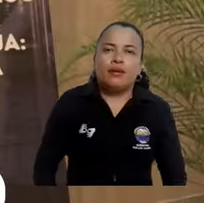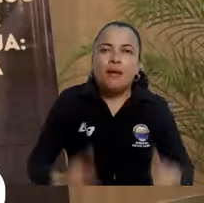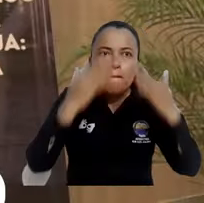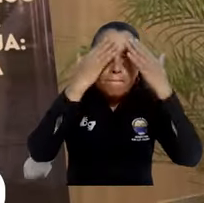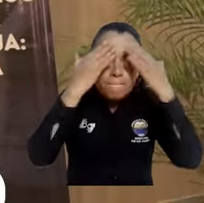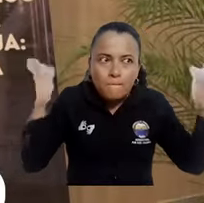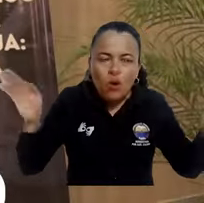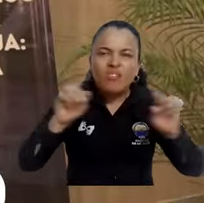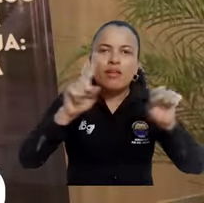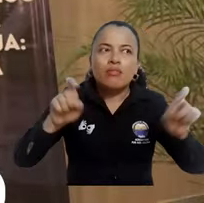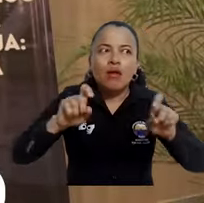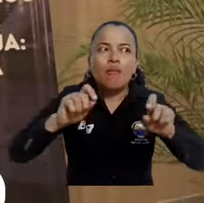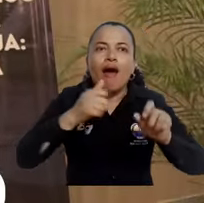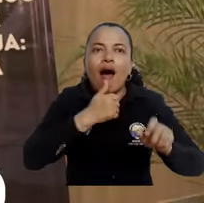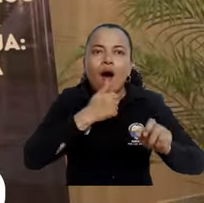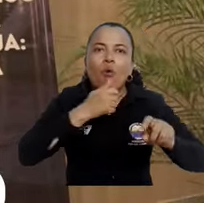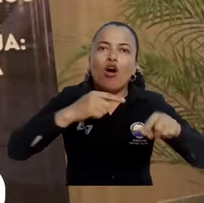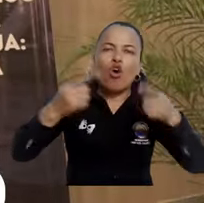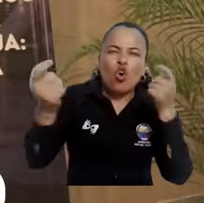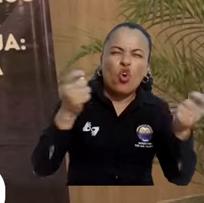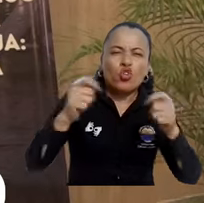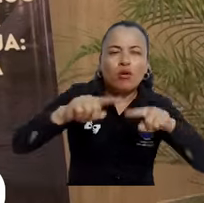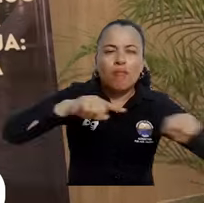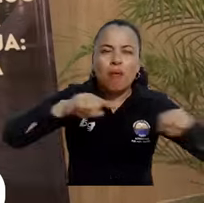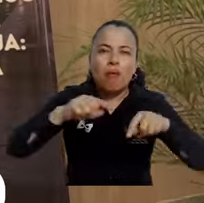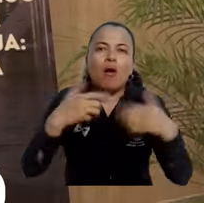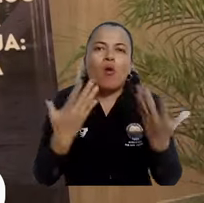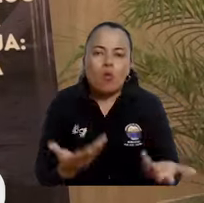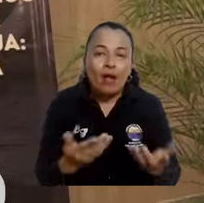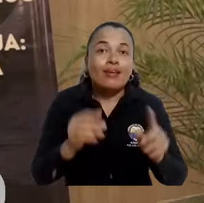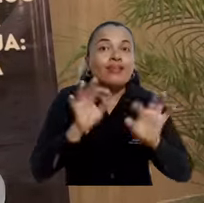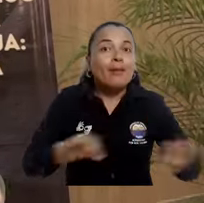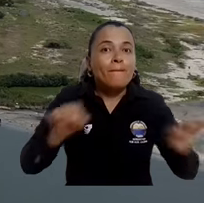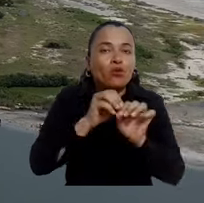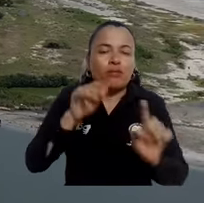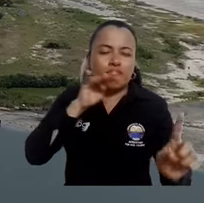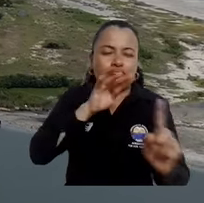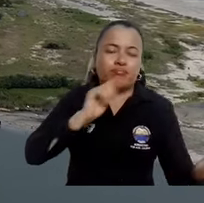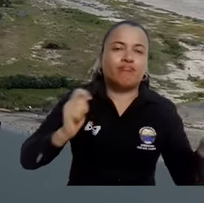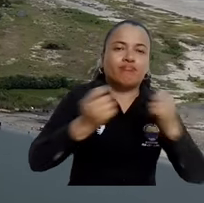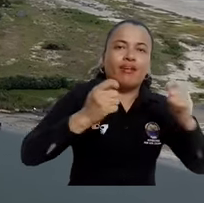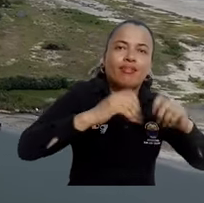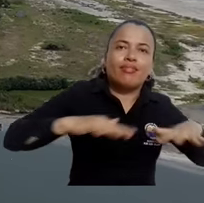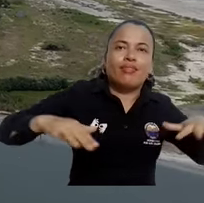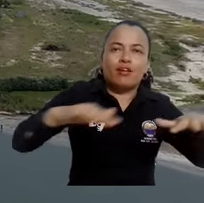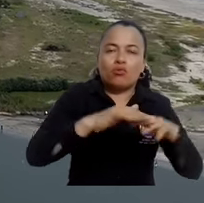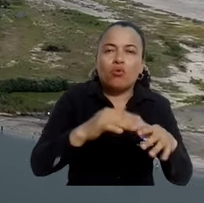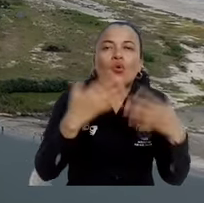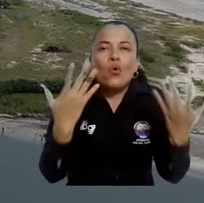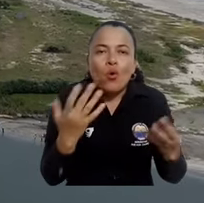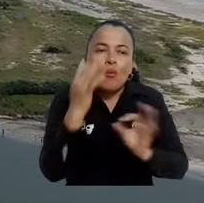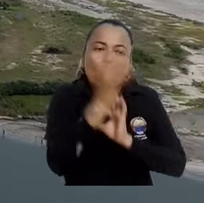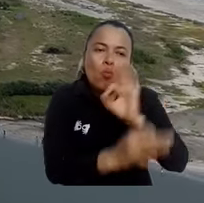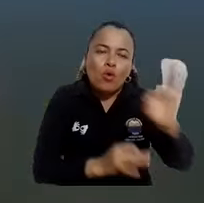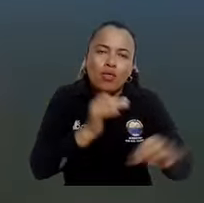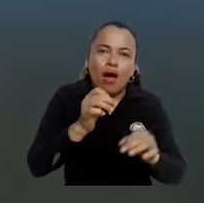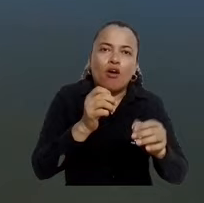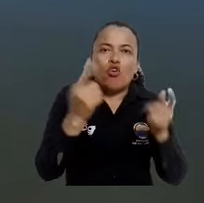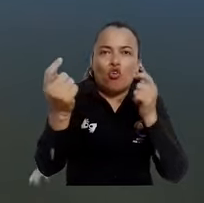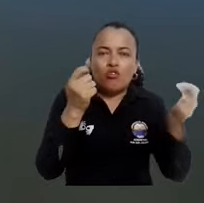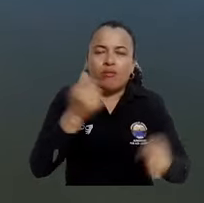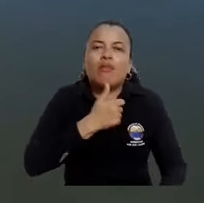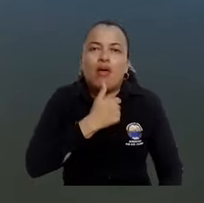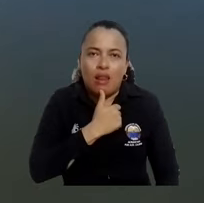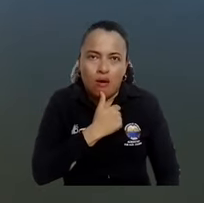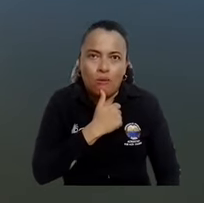gobernanza del agua y más que todo transformando en mi territorio desde algo muy simple que es el cuidado y manejo del agua hasta